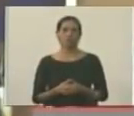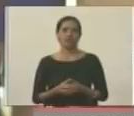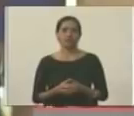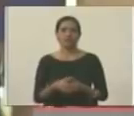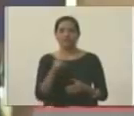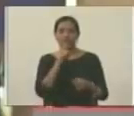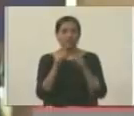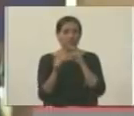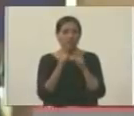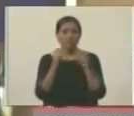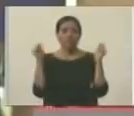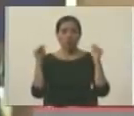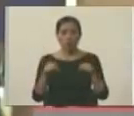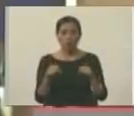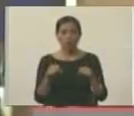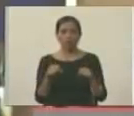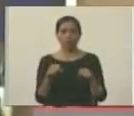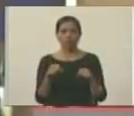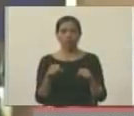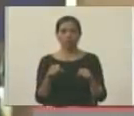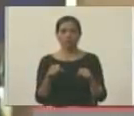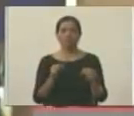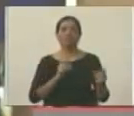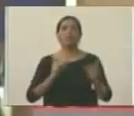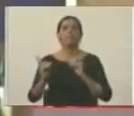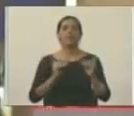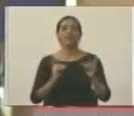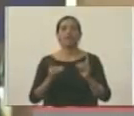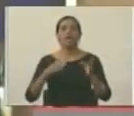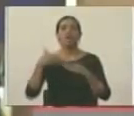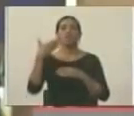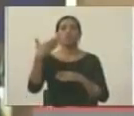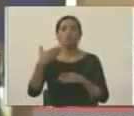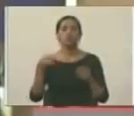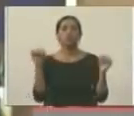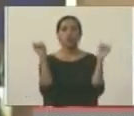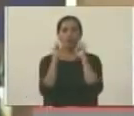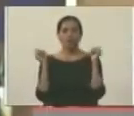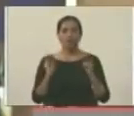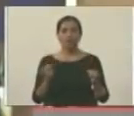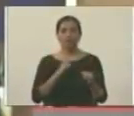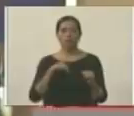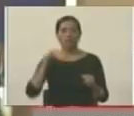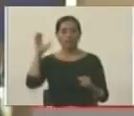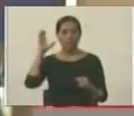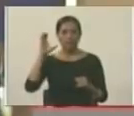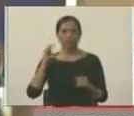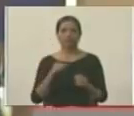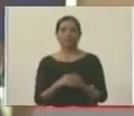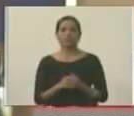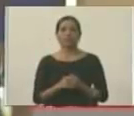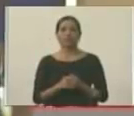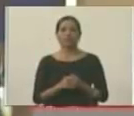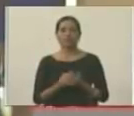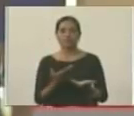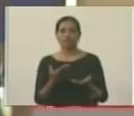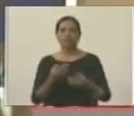los esfuerzos de hoy, depende el futuro de la felicidad de nuestra patria, de las generaciones